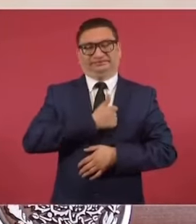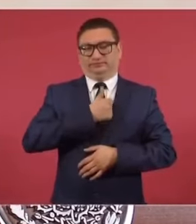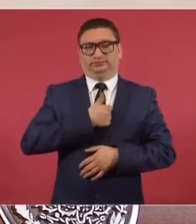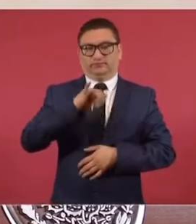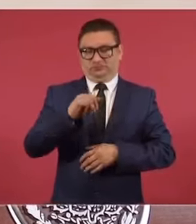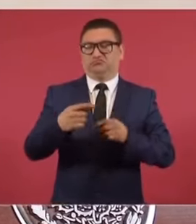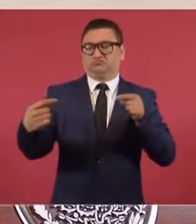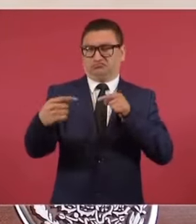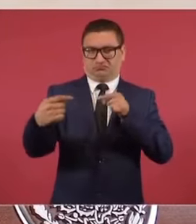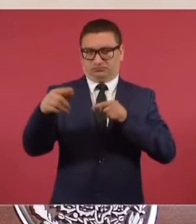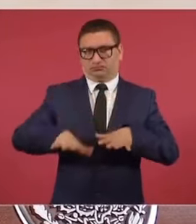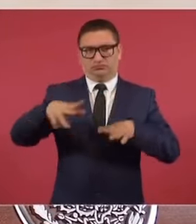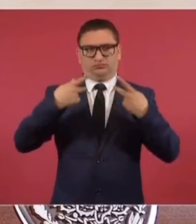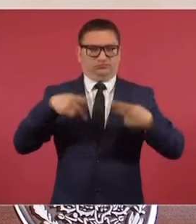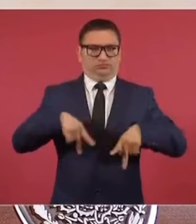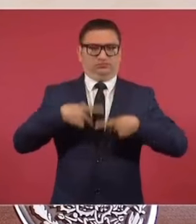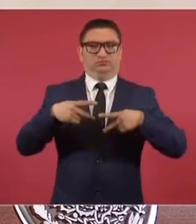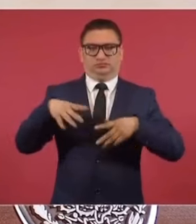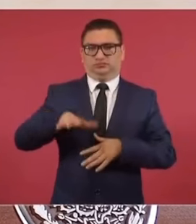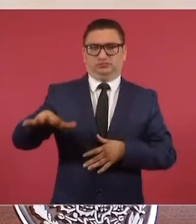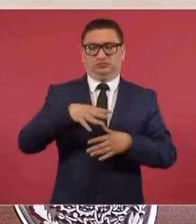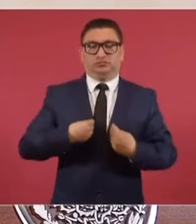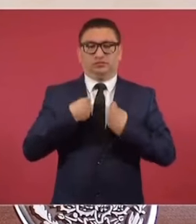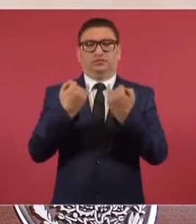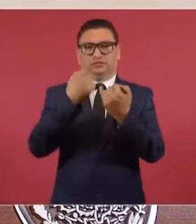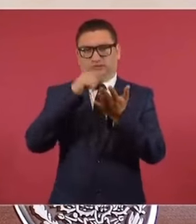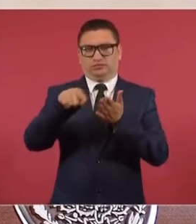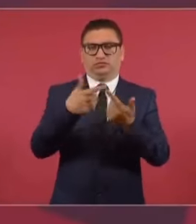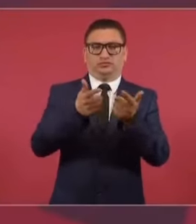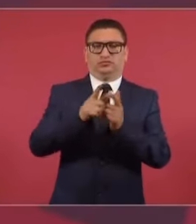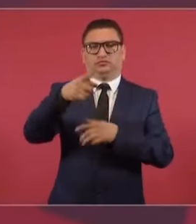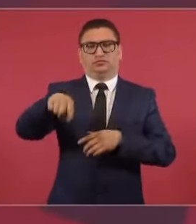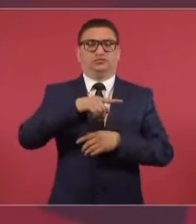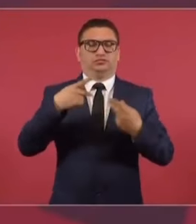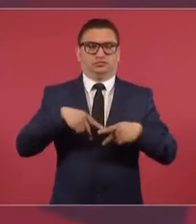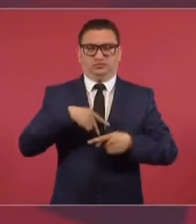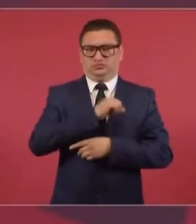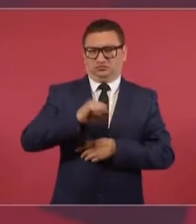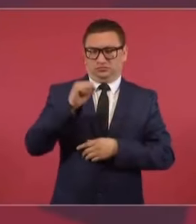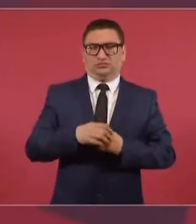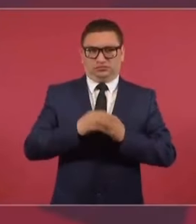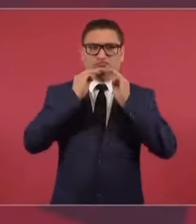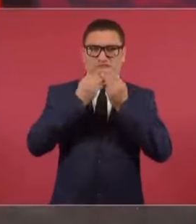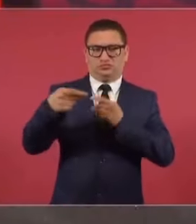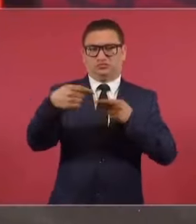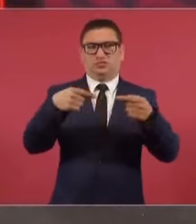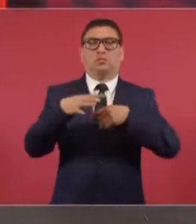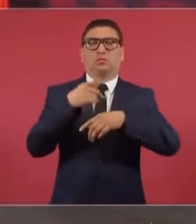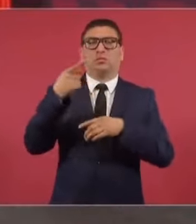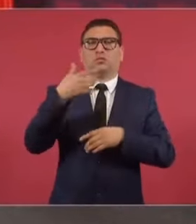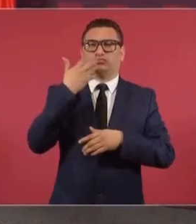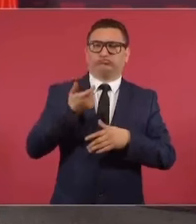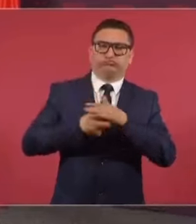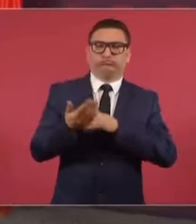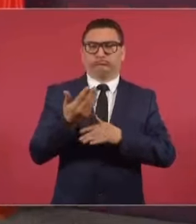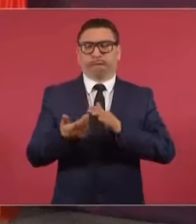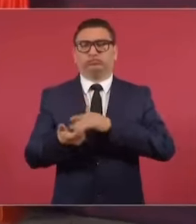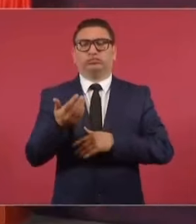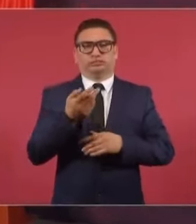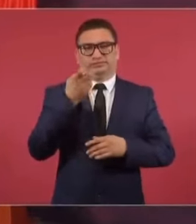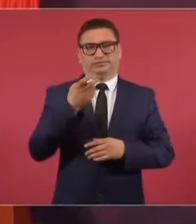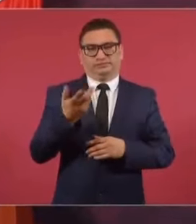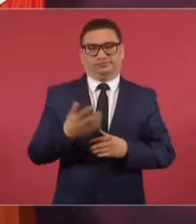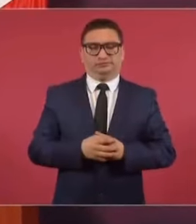sí fue un enfrentamiento entre pobladores y al parecer una banda de la delincuencia por extorsión. Por